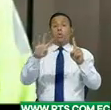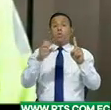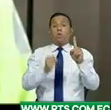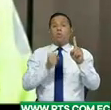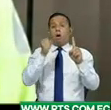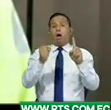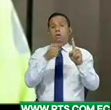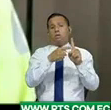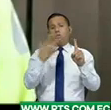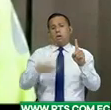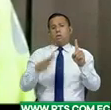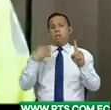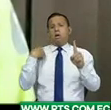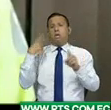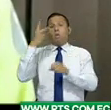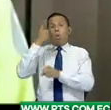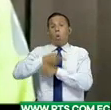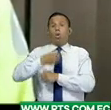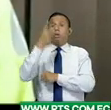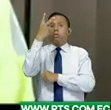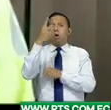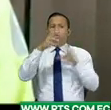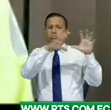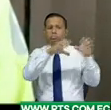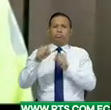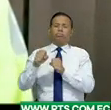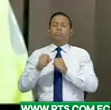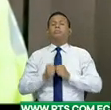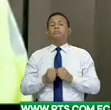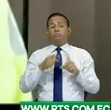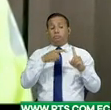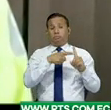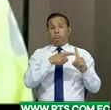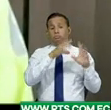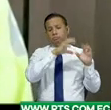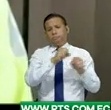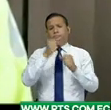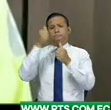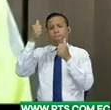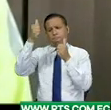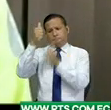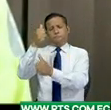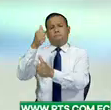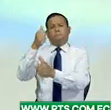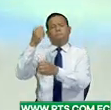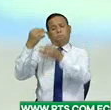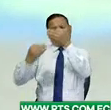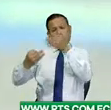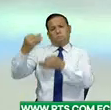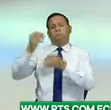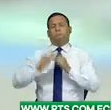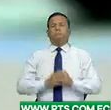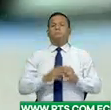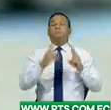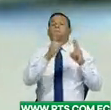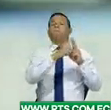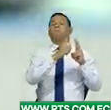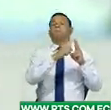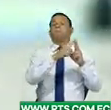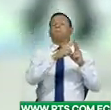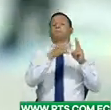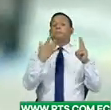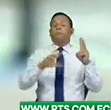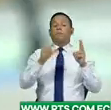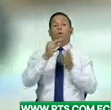ya fue puesto a órdenes de la autoridad competente para que pueda recibir la sentencia que le corresponde. De Pichincha, Guayas, en el sector de